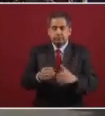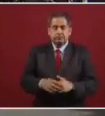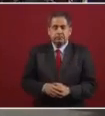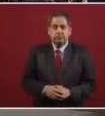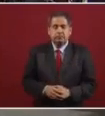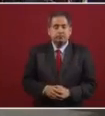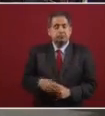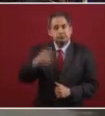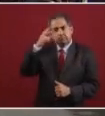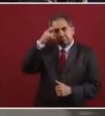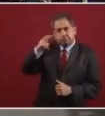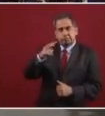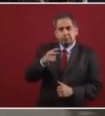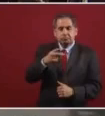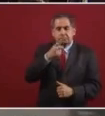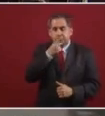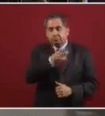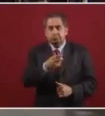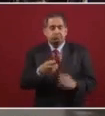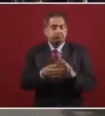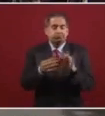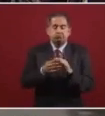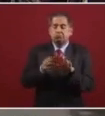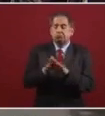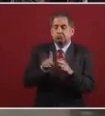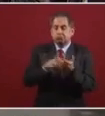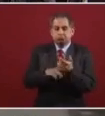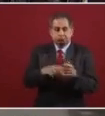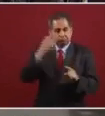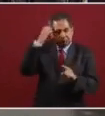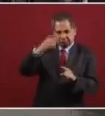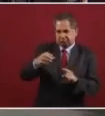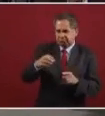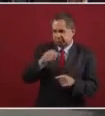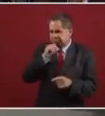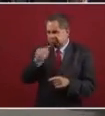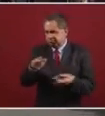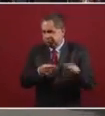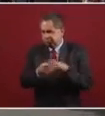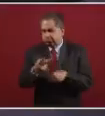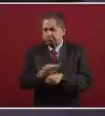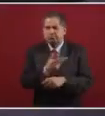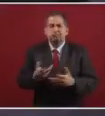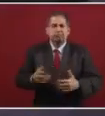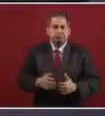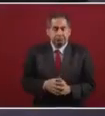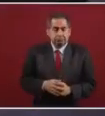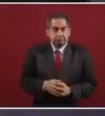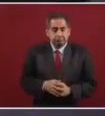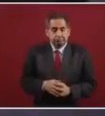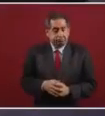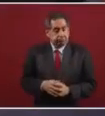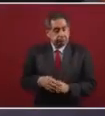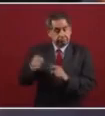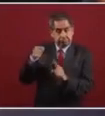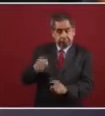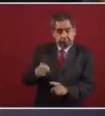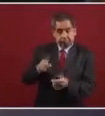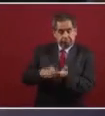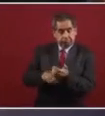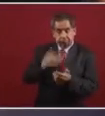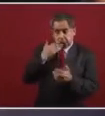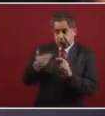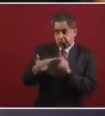ha compartido con ellos la estrategia integral anticrimen. Mi pregunta es, si es en esos términos como se va a desarrollar la